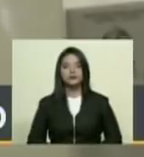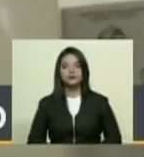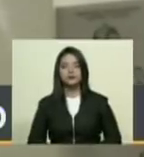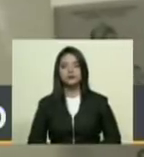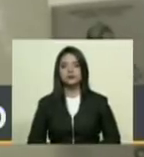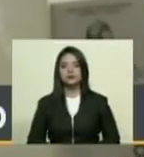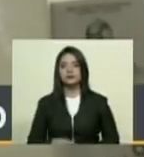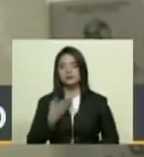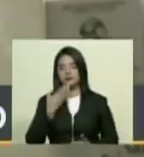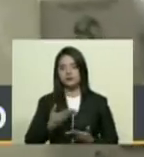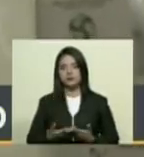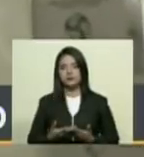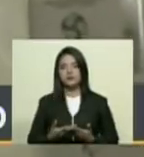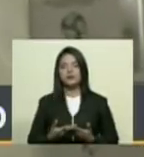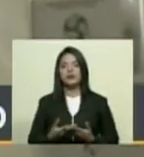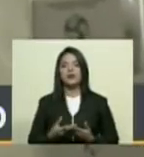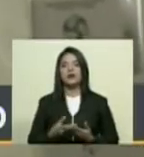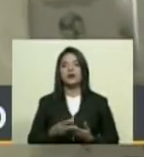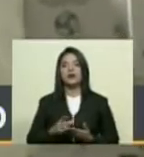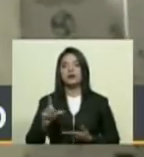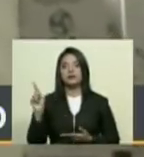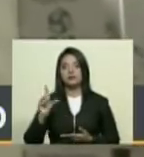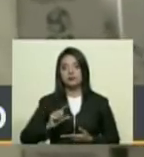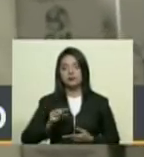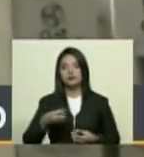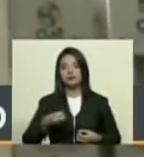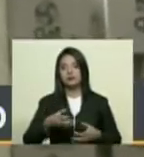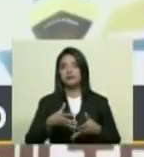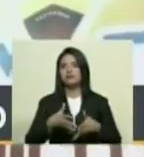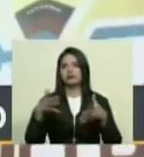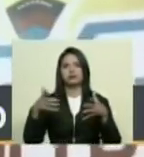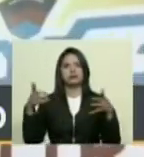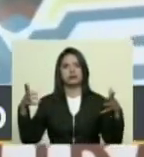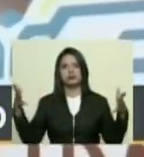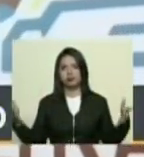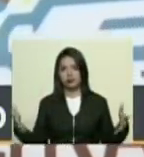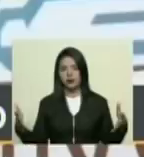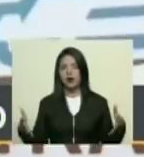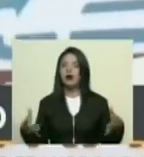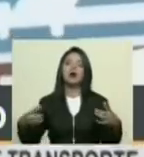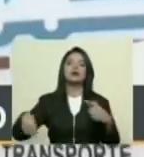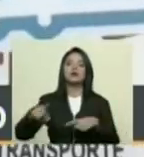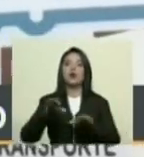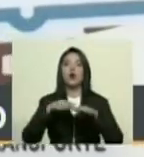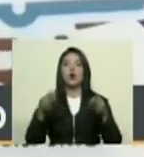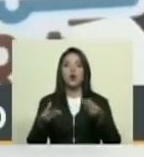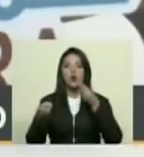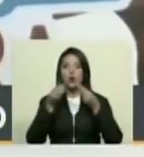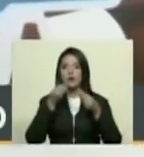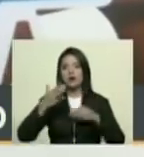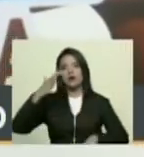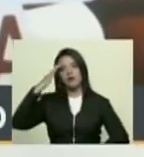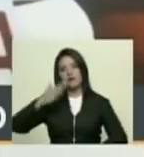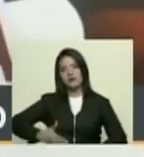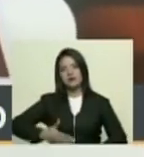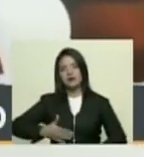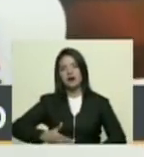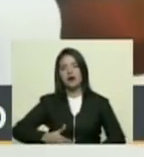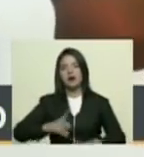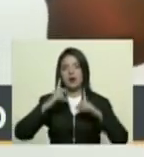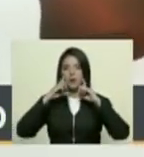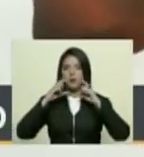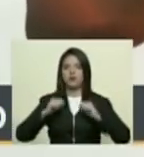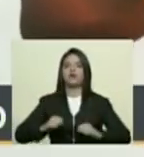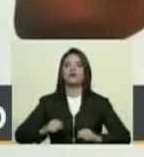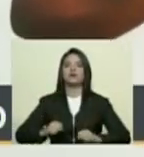me ha pedido que ese subsidio se amplíe a los comedores de oficiales, de tropas